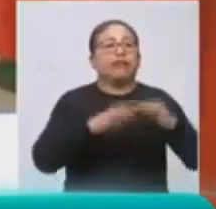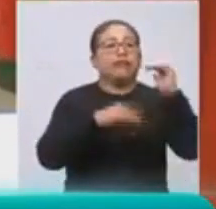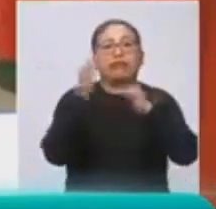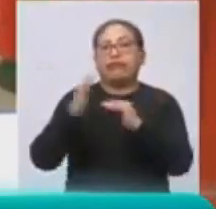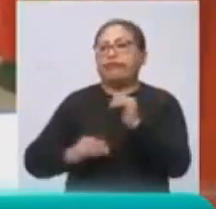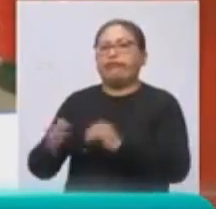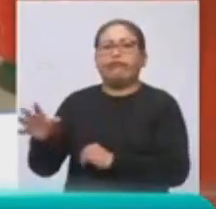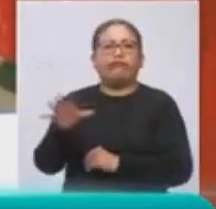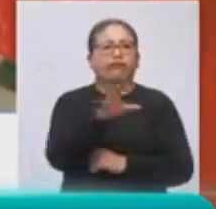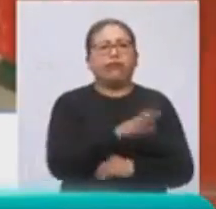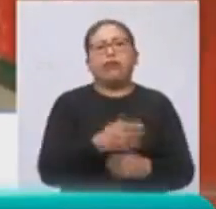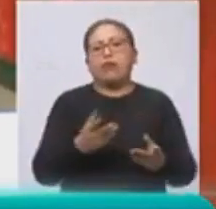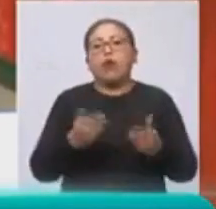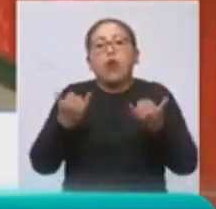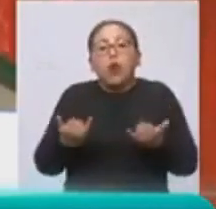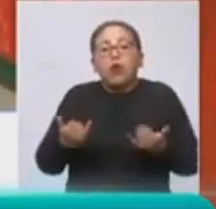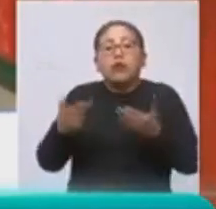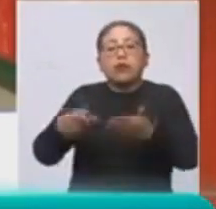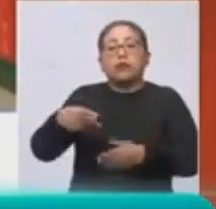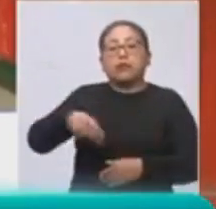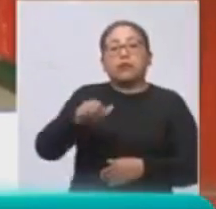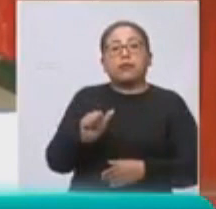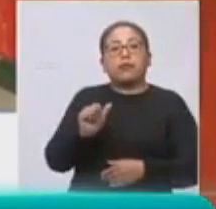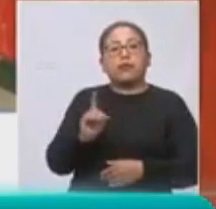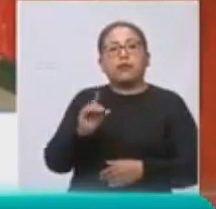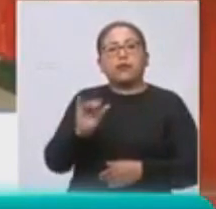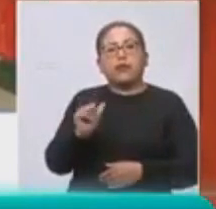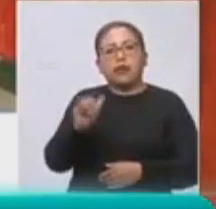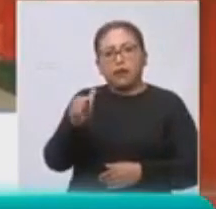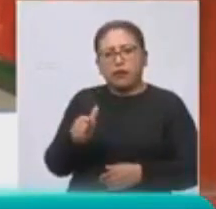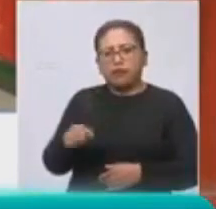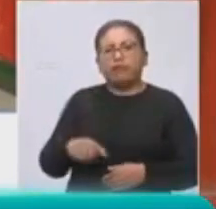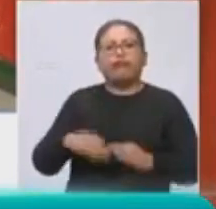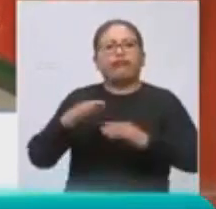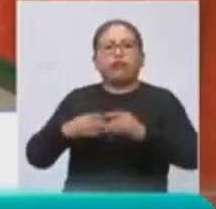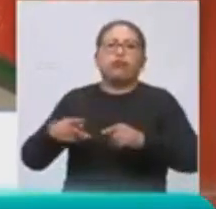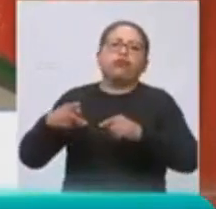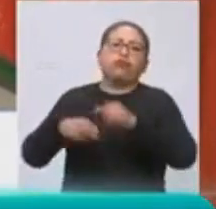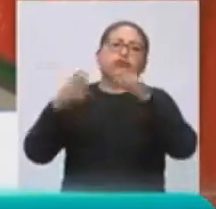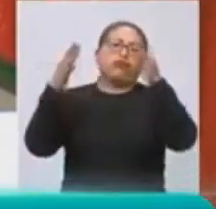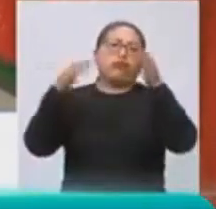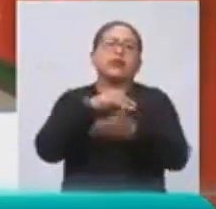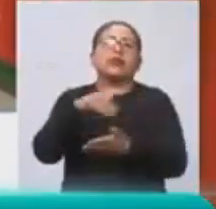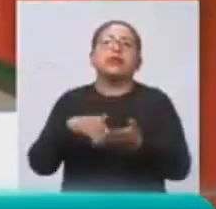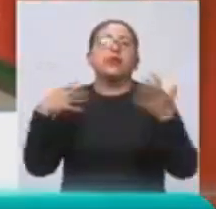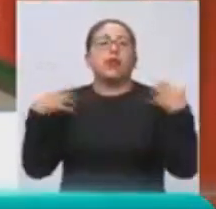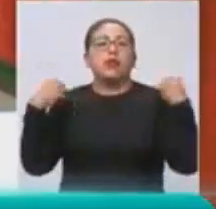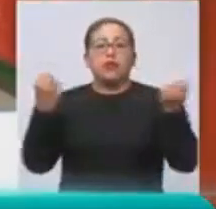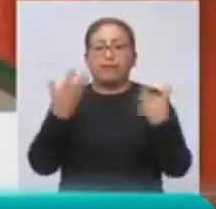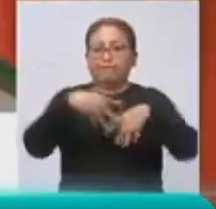hoy inauguramos aquí en Patcaya y más todavía tratándose de un centro de salud integral